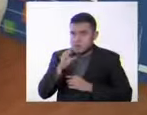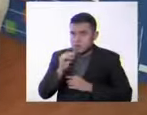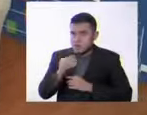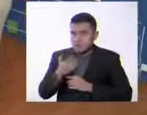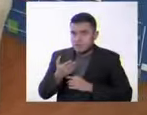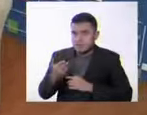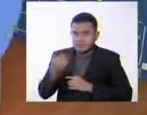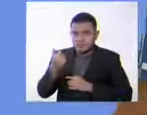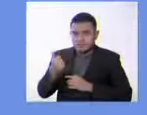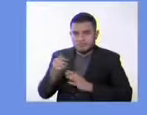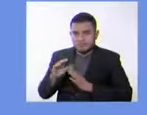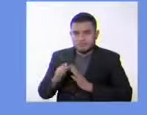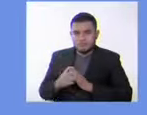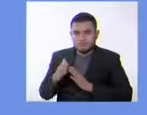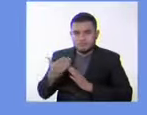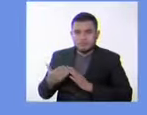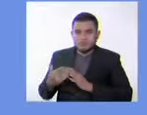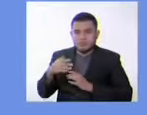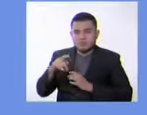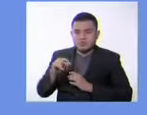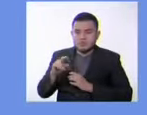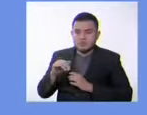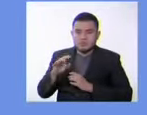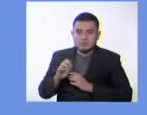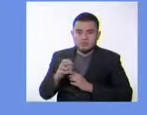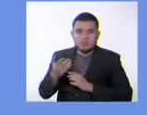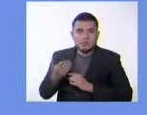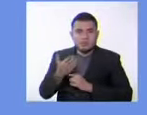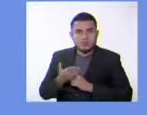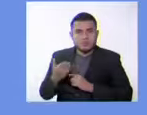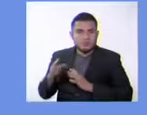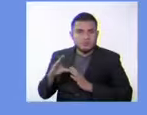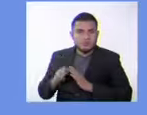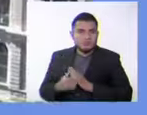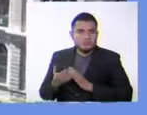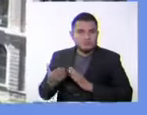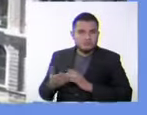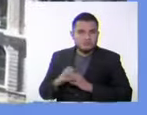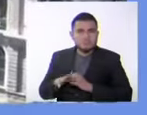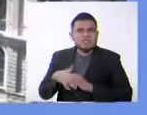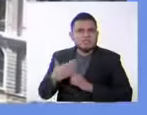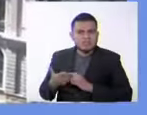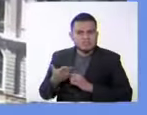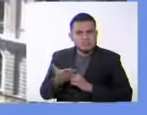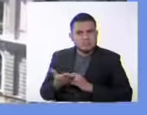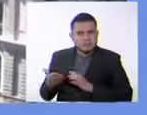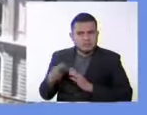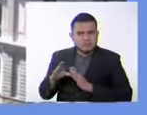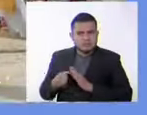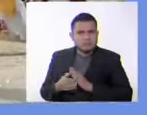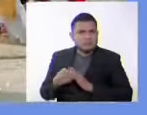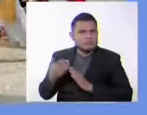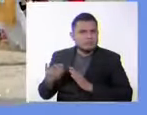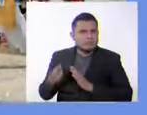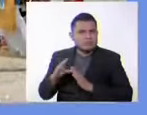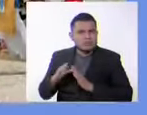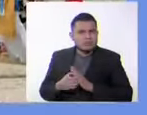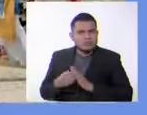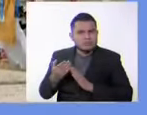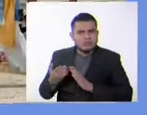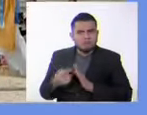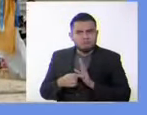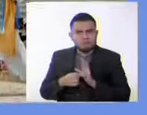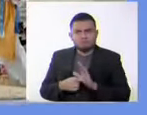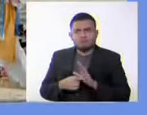culturales, que el patrimonio cultural lo constituyen los bienes culturales. ¿Qué son los bienes culturales? Básicamente los bienes culturales vienen a